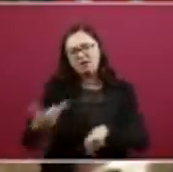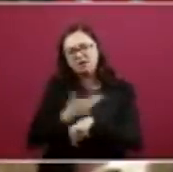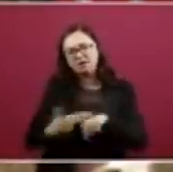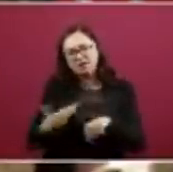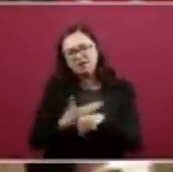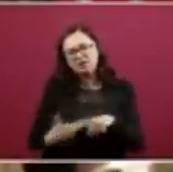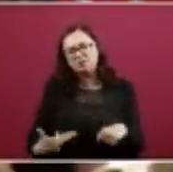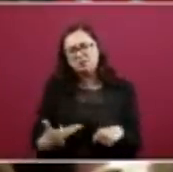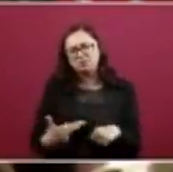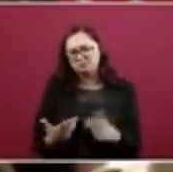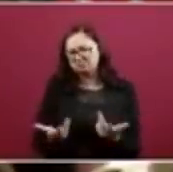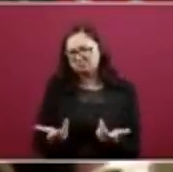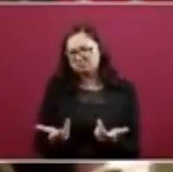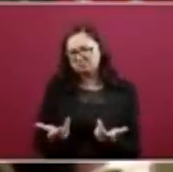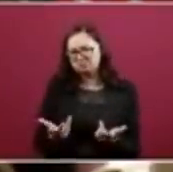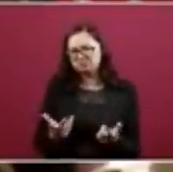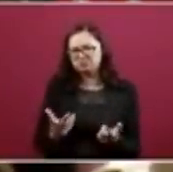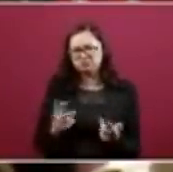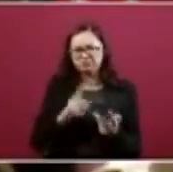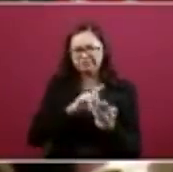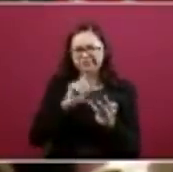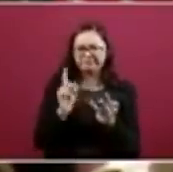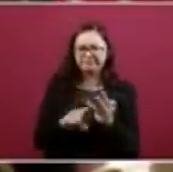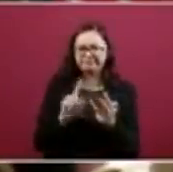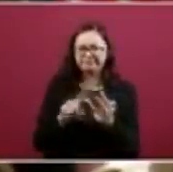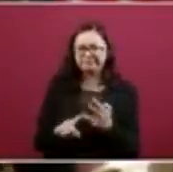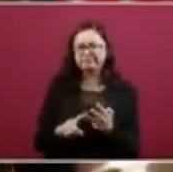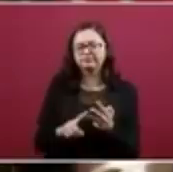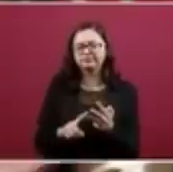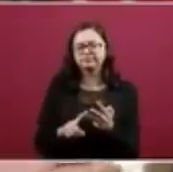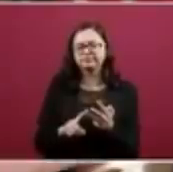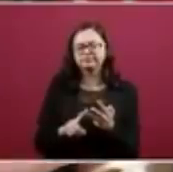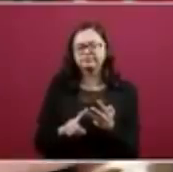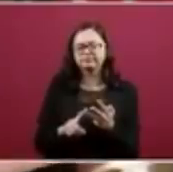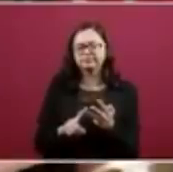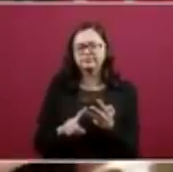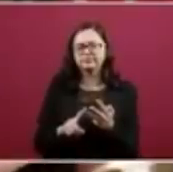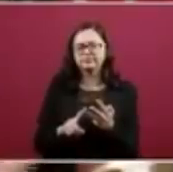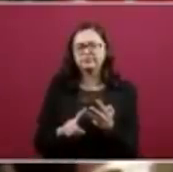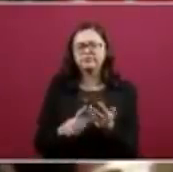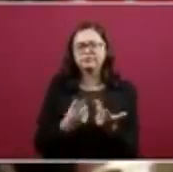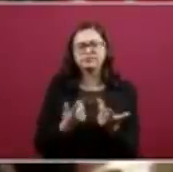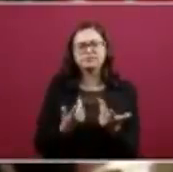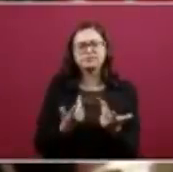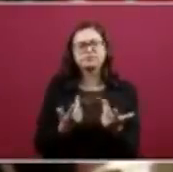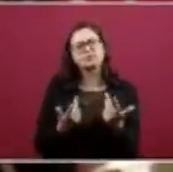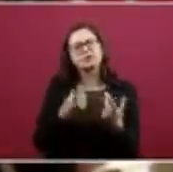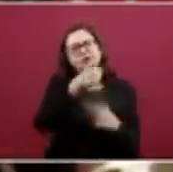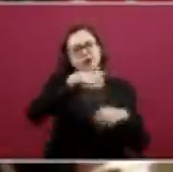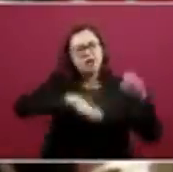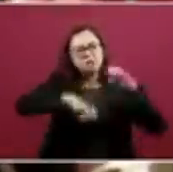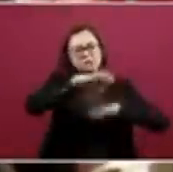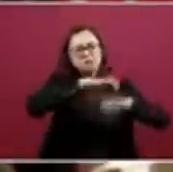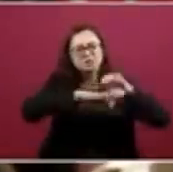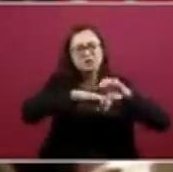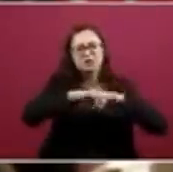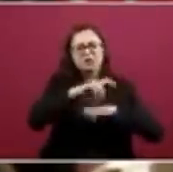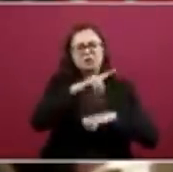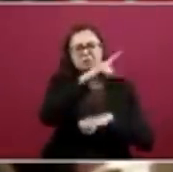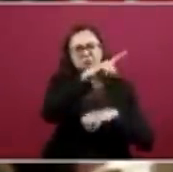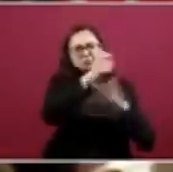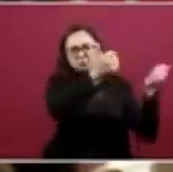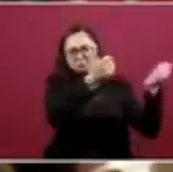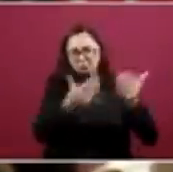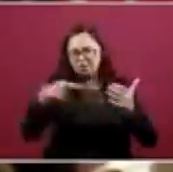andar? Y platicaba con algunos empresarios que me decían que también la cuarta transformación puede llegar desde el extranjero